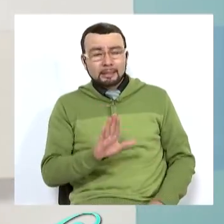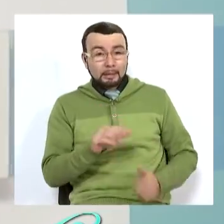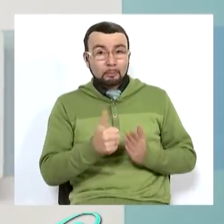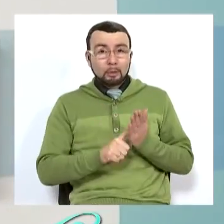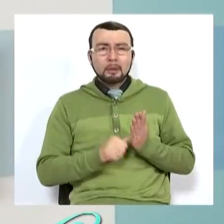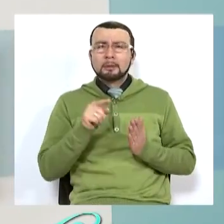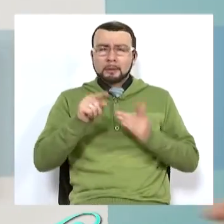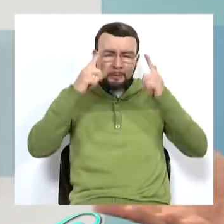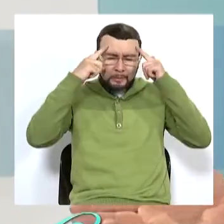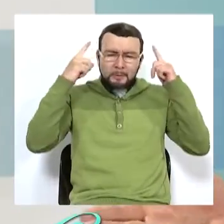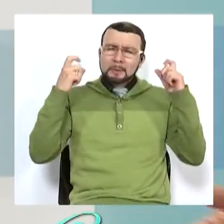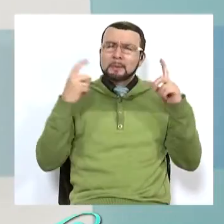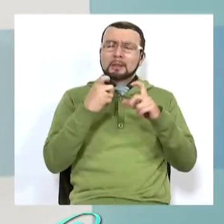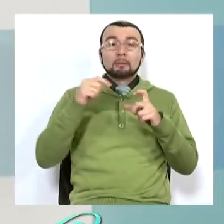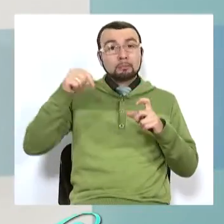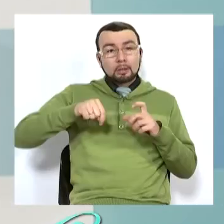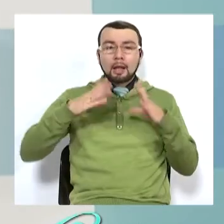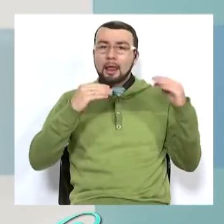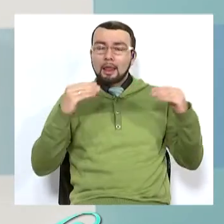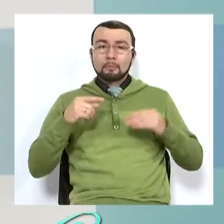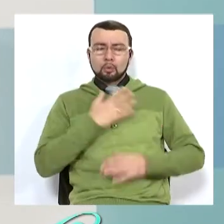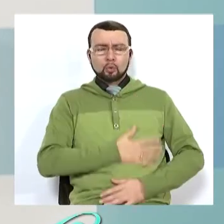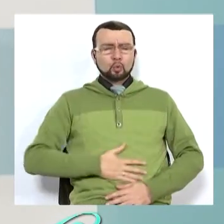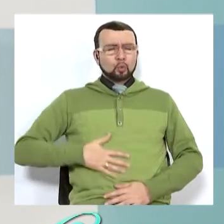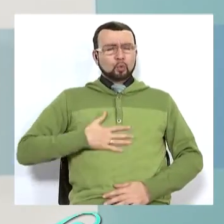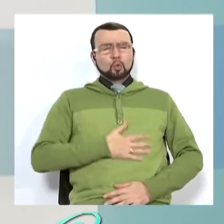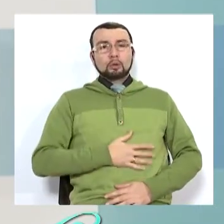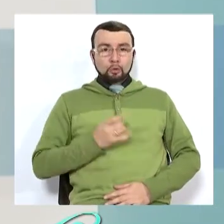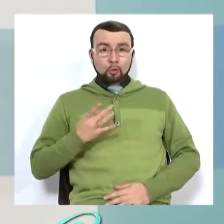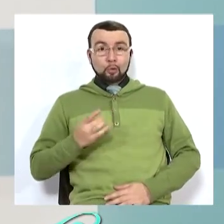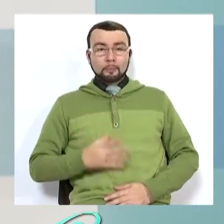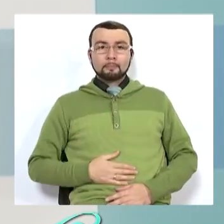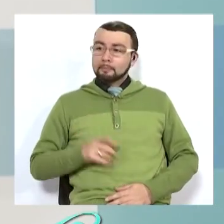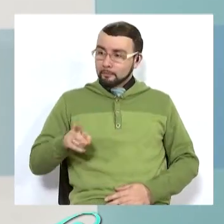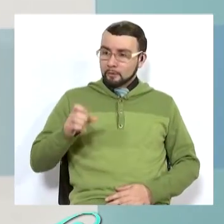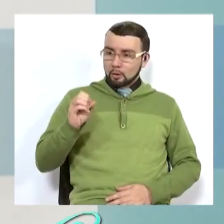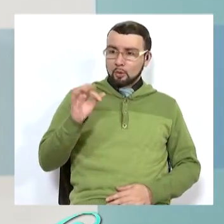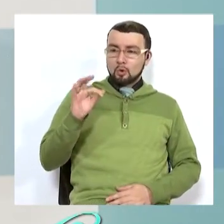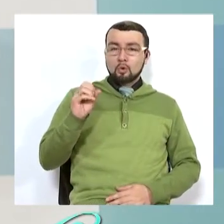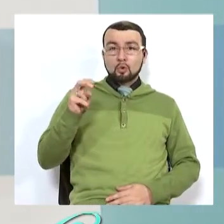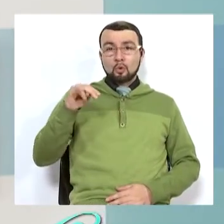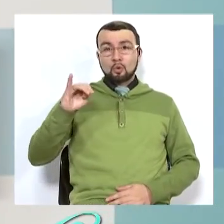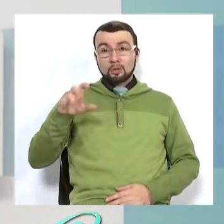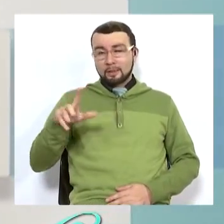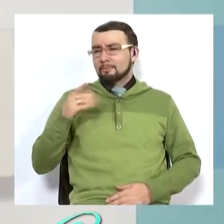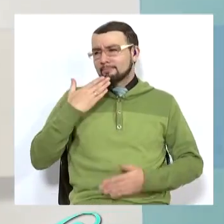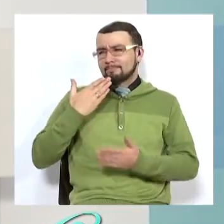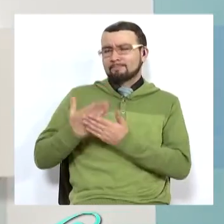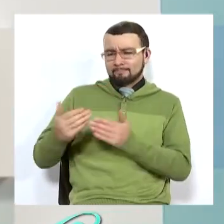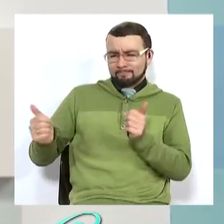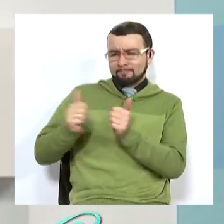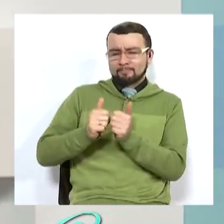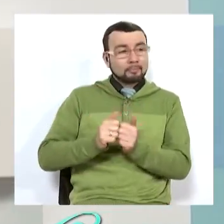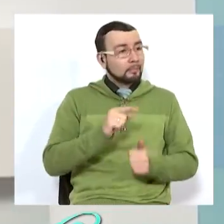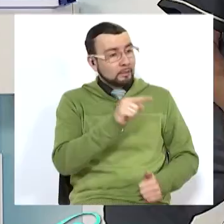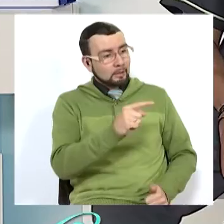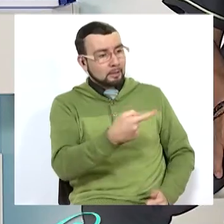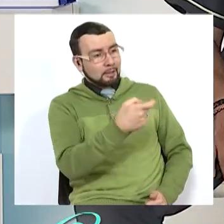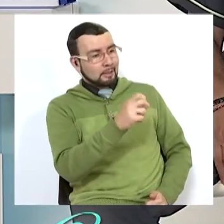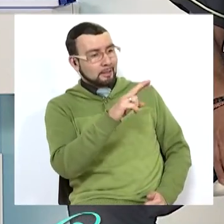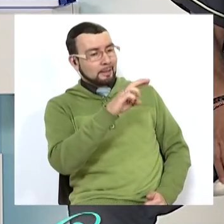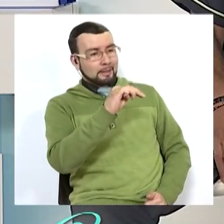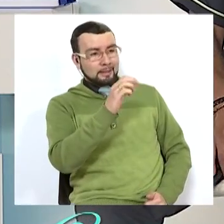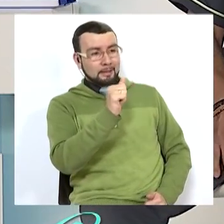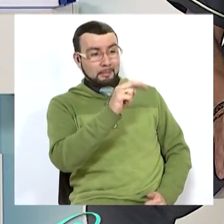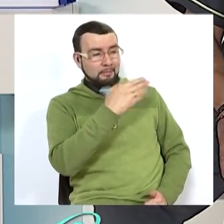una reflexión, hoy que hablamos de dolor abdominal. Doctor Otoniel Aristizábal, muchas gracias por estar con nosotros. Doctor Germán Ruiz, muchas gracias. Ellos